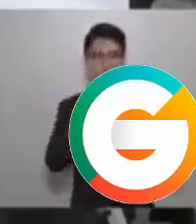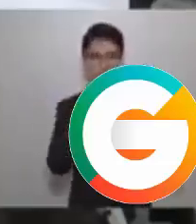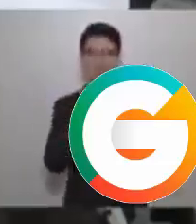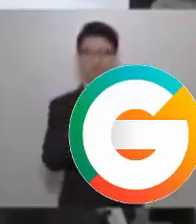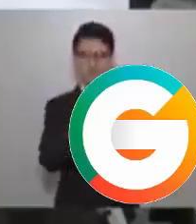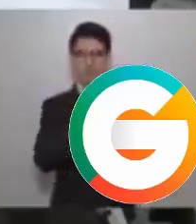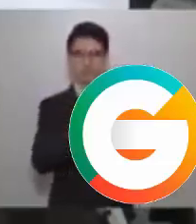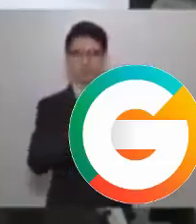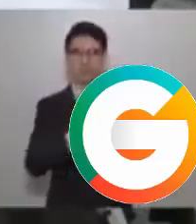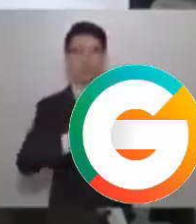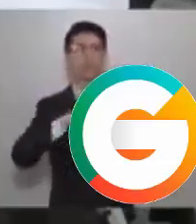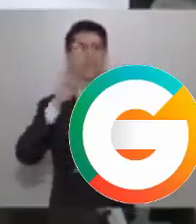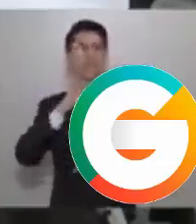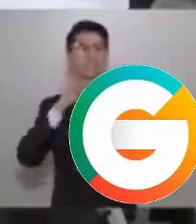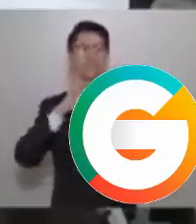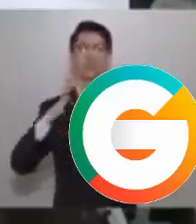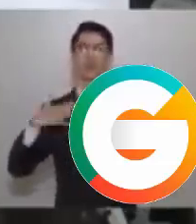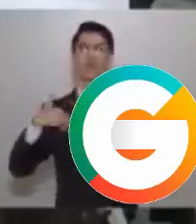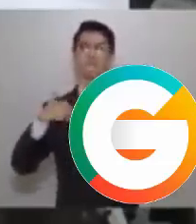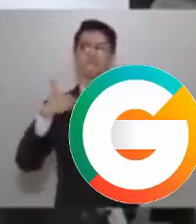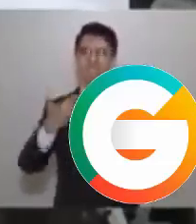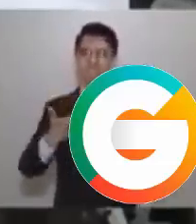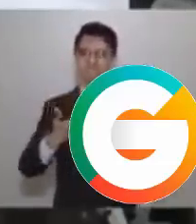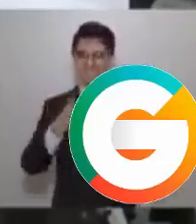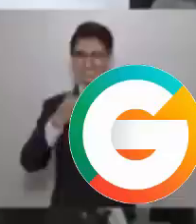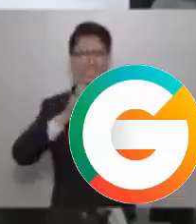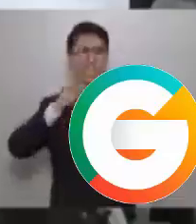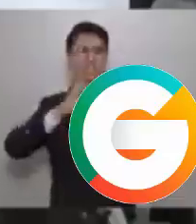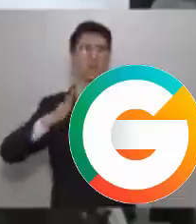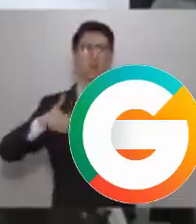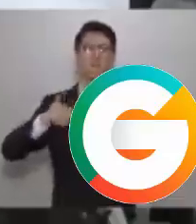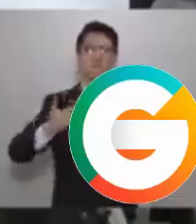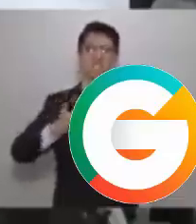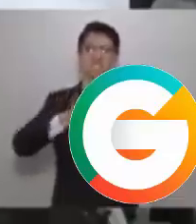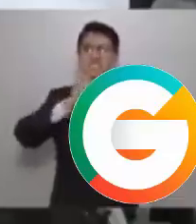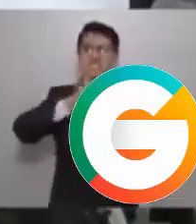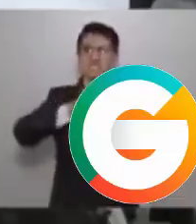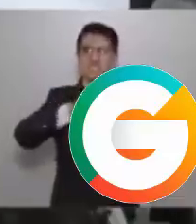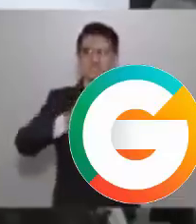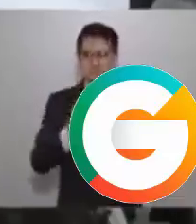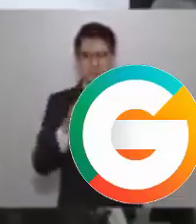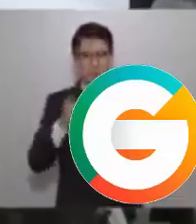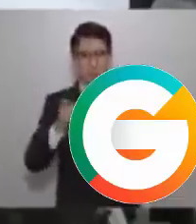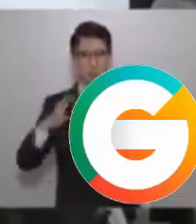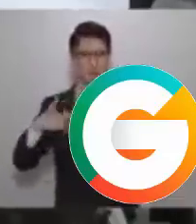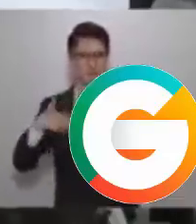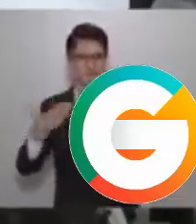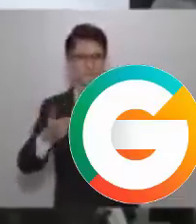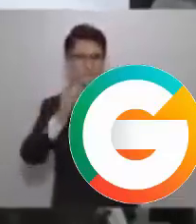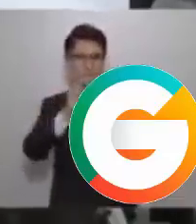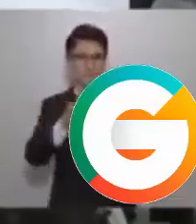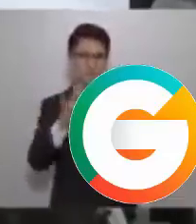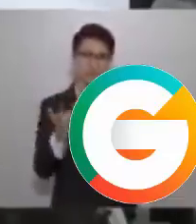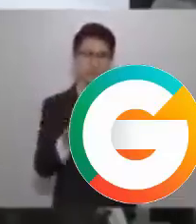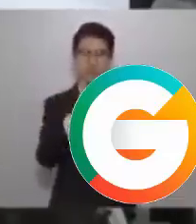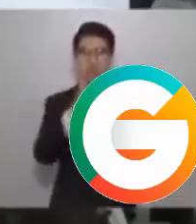que han aplicado estos exámenes. Es importante precisar que el examen de control de confianza es una forma justamente de control para